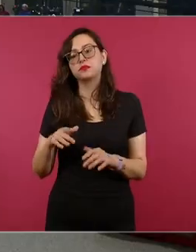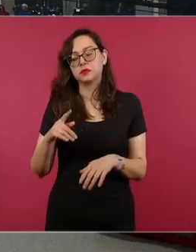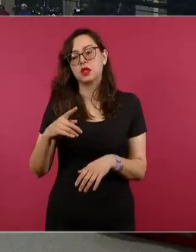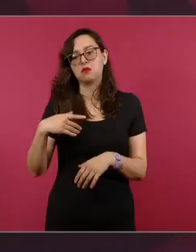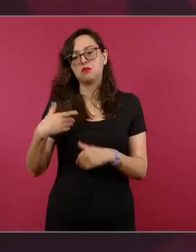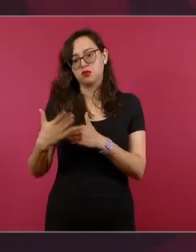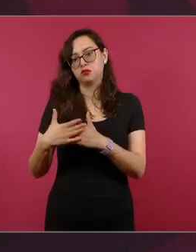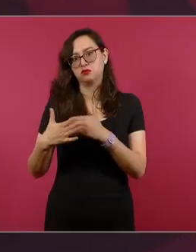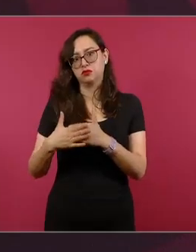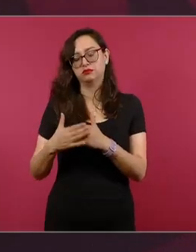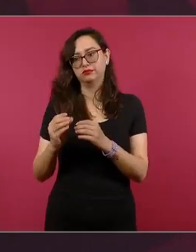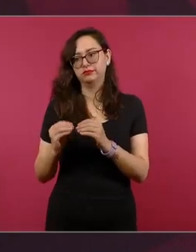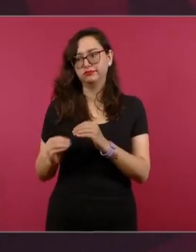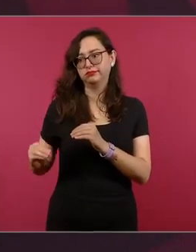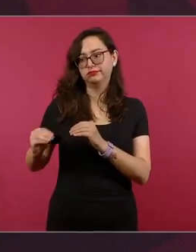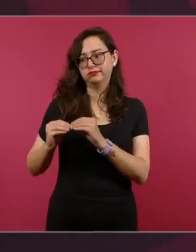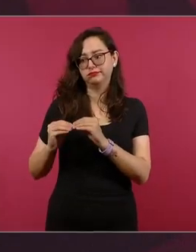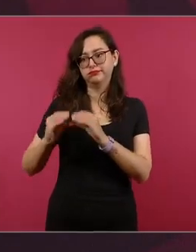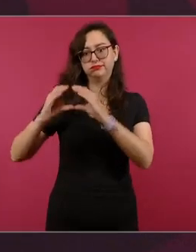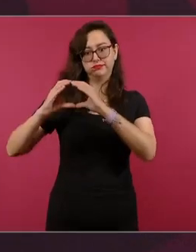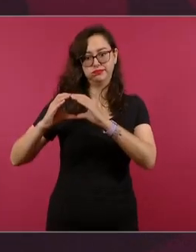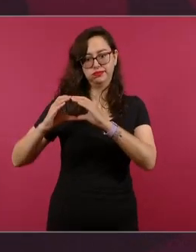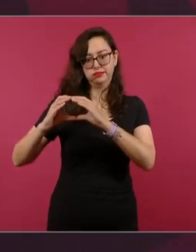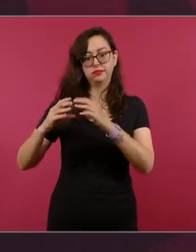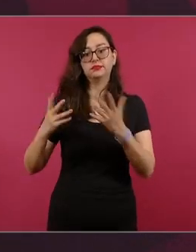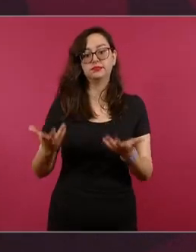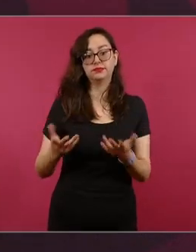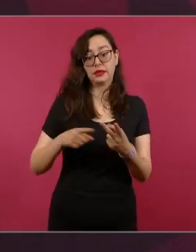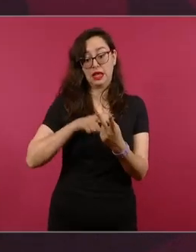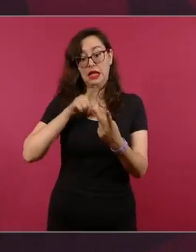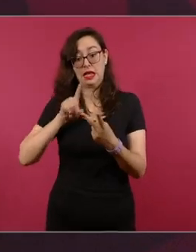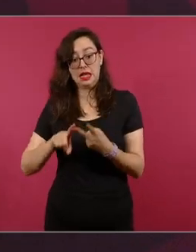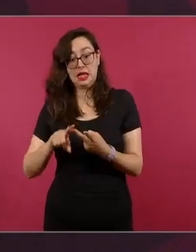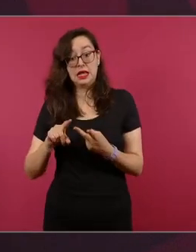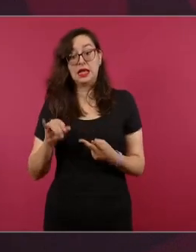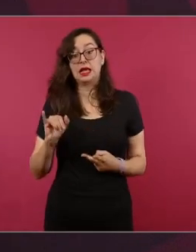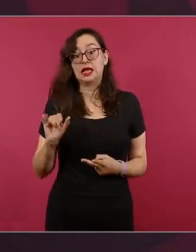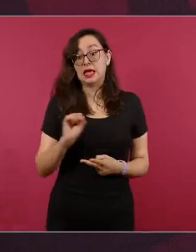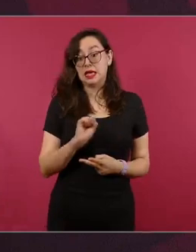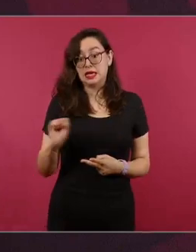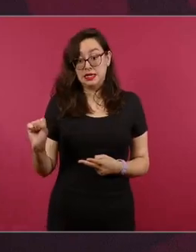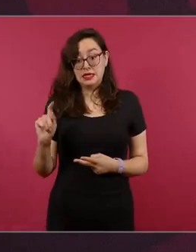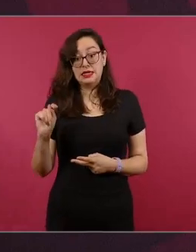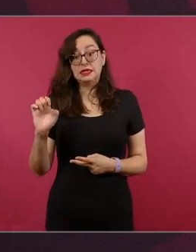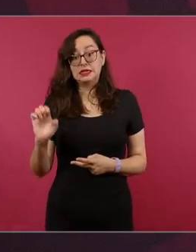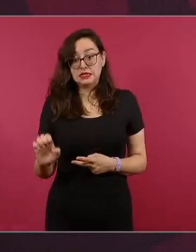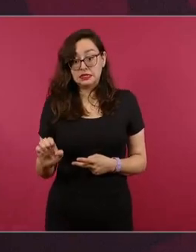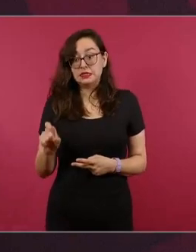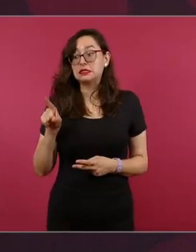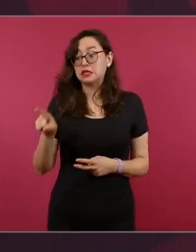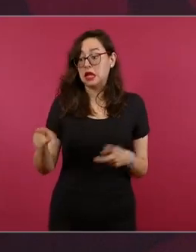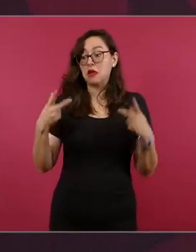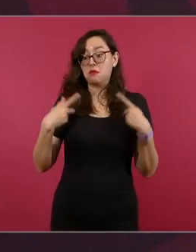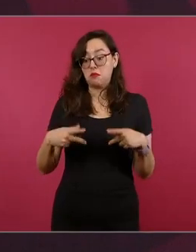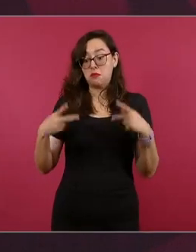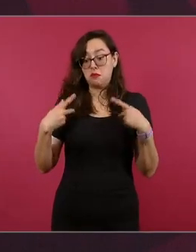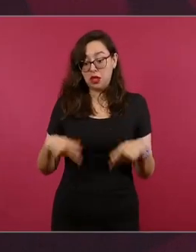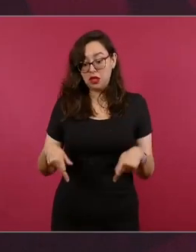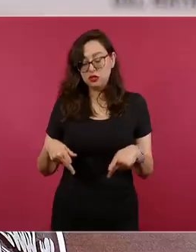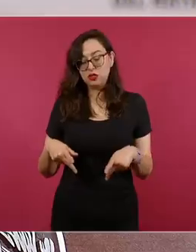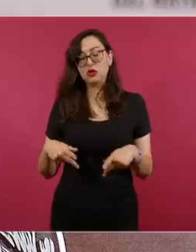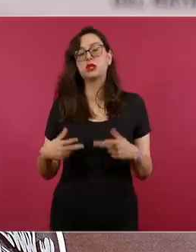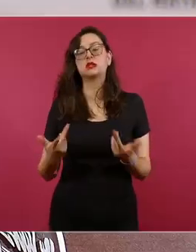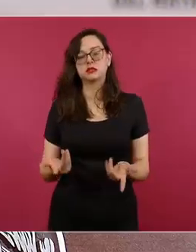Estado, todo aquel que cuente con una cuenta individual y que se inicia a jubilar